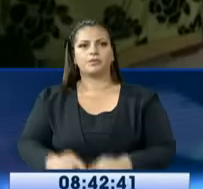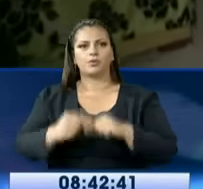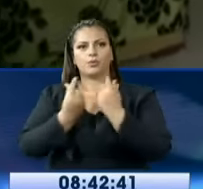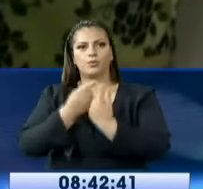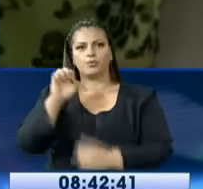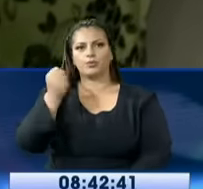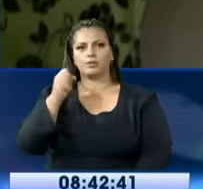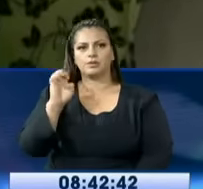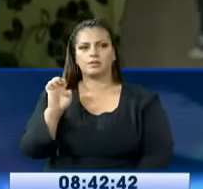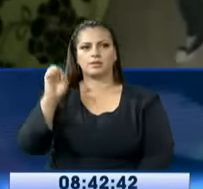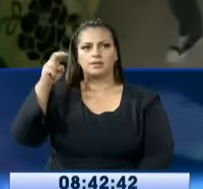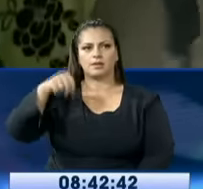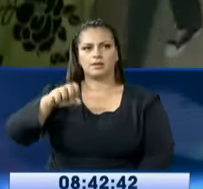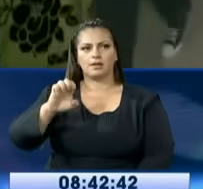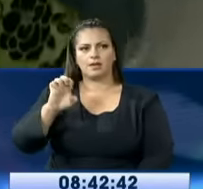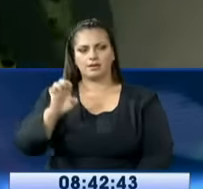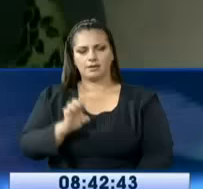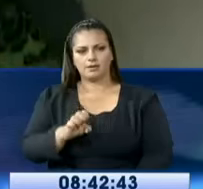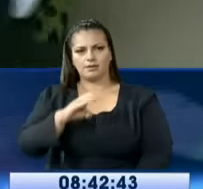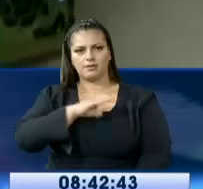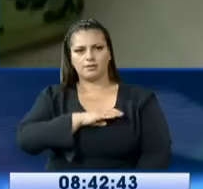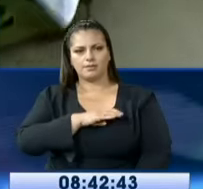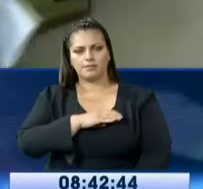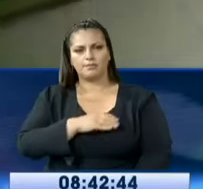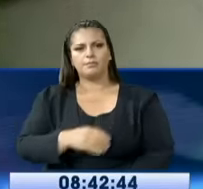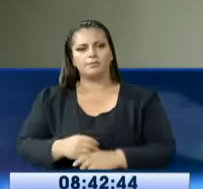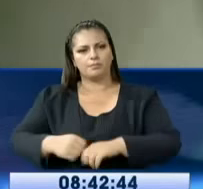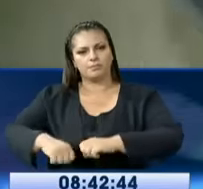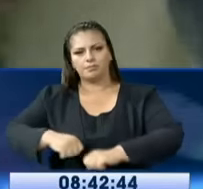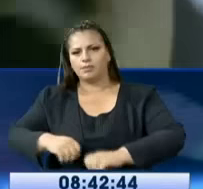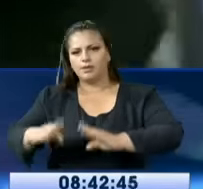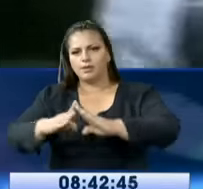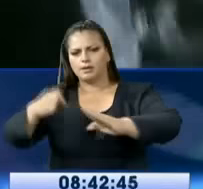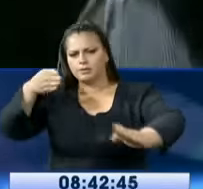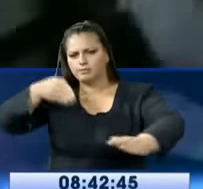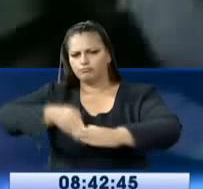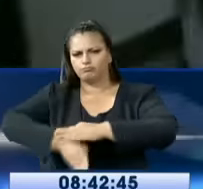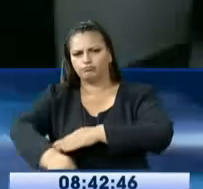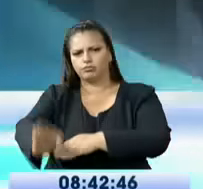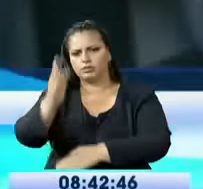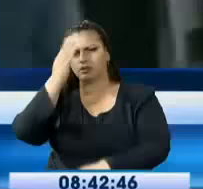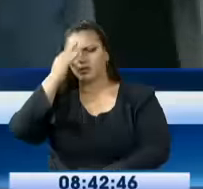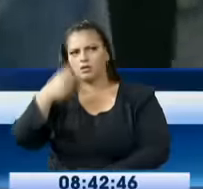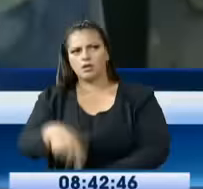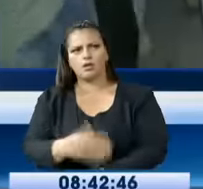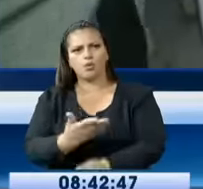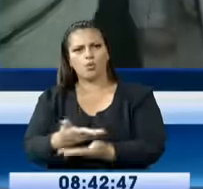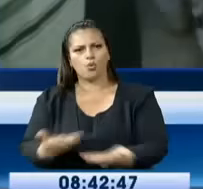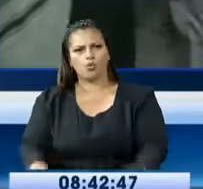un domicilio que servía como bodega de almacenamiento de mercadería de contrabando.